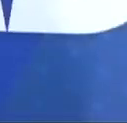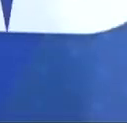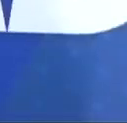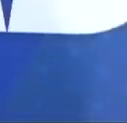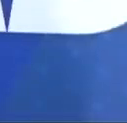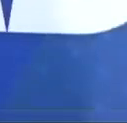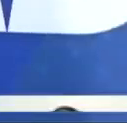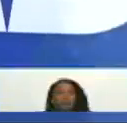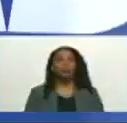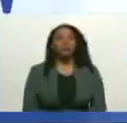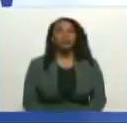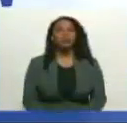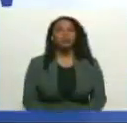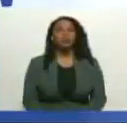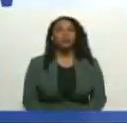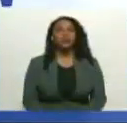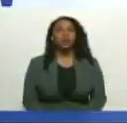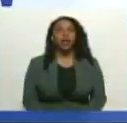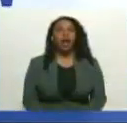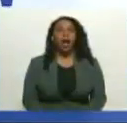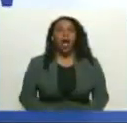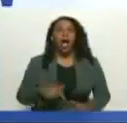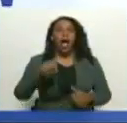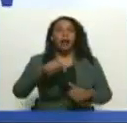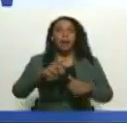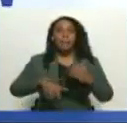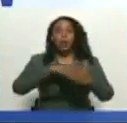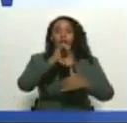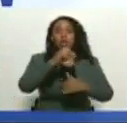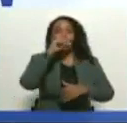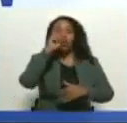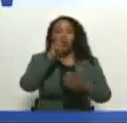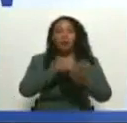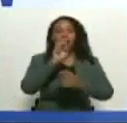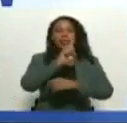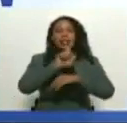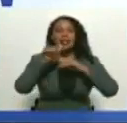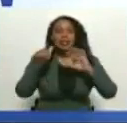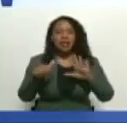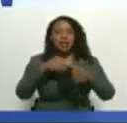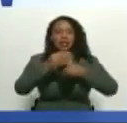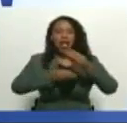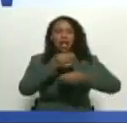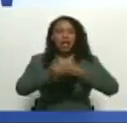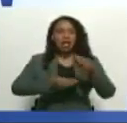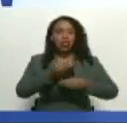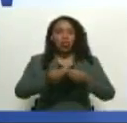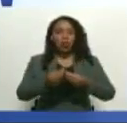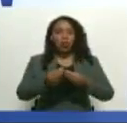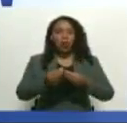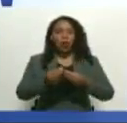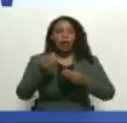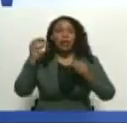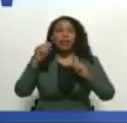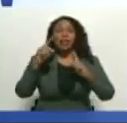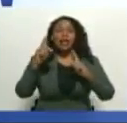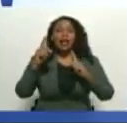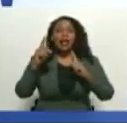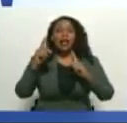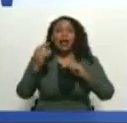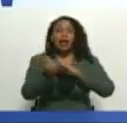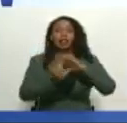el año 2010, nuestro proyecto está desde el año 2016, acompañado del equipo de Imparques, y aprovecho para saludar al ciudadano